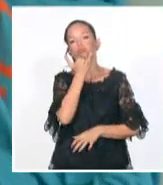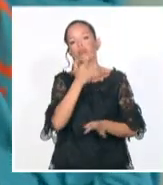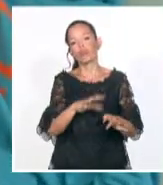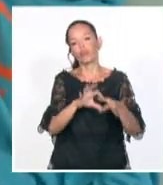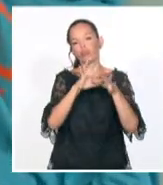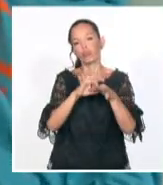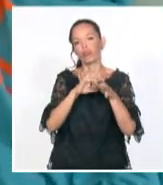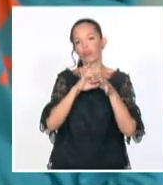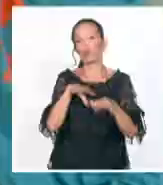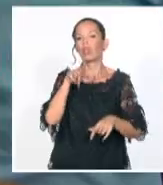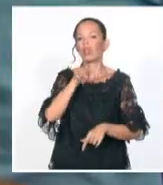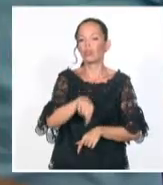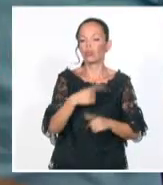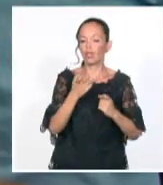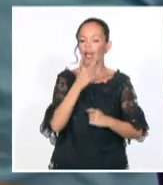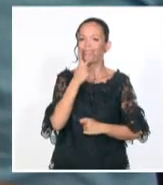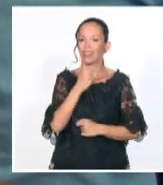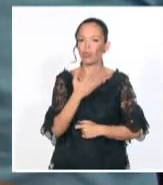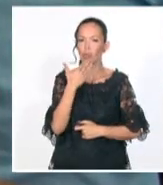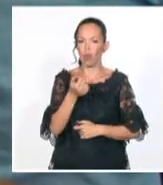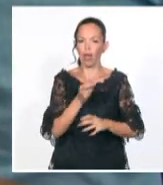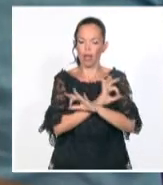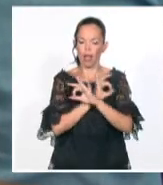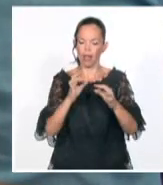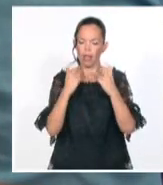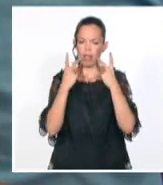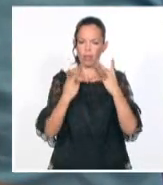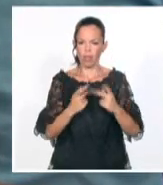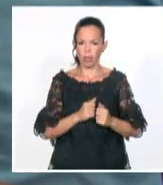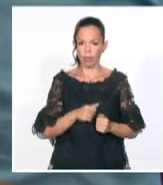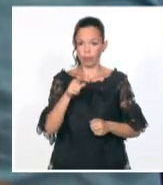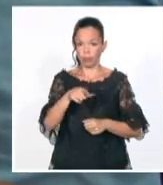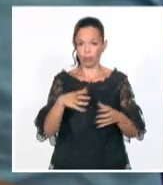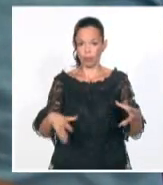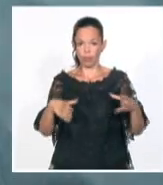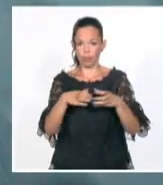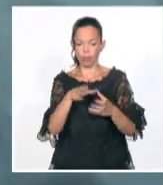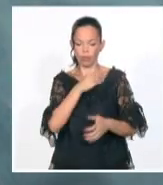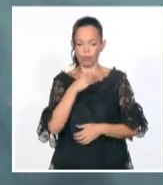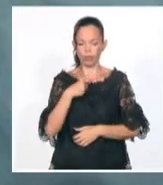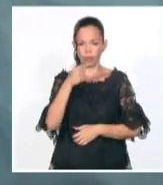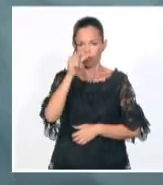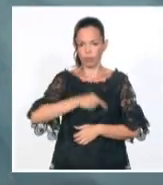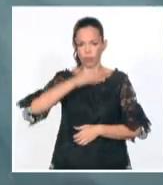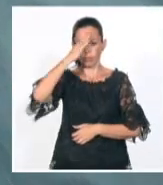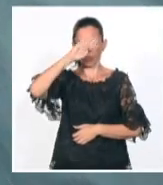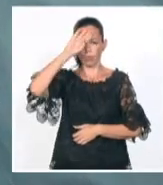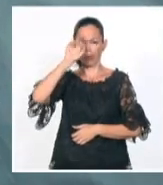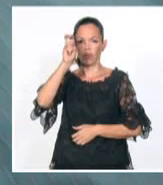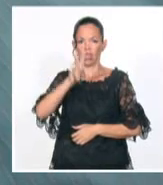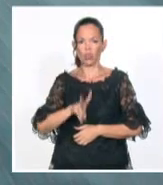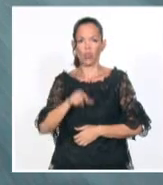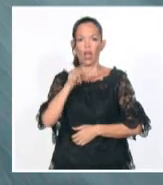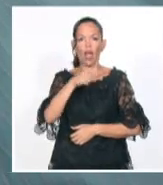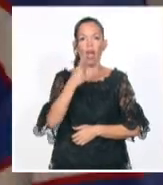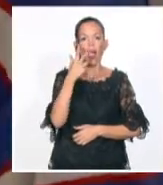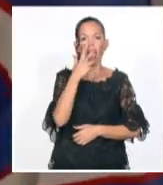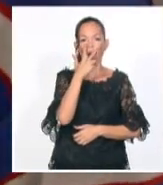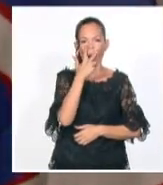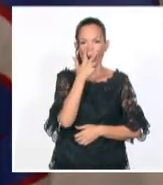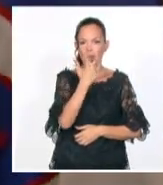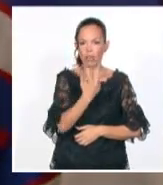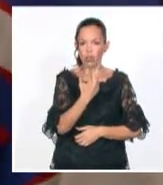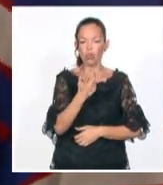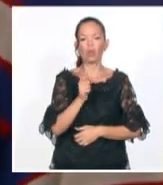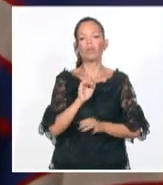mejoramiento del estilo de vida. Bajo esta máxima, personal cubano y venezolano realiza jornadas de salud integral en varios estados de Venezuela,